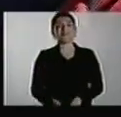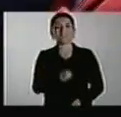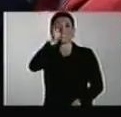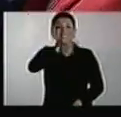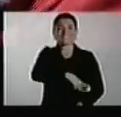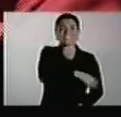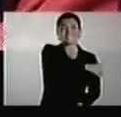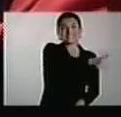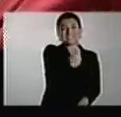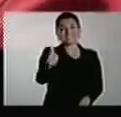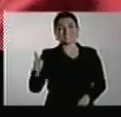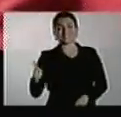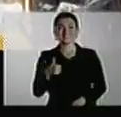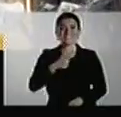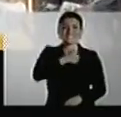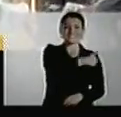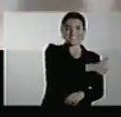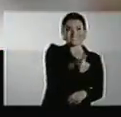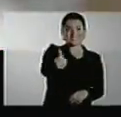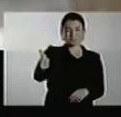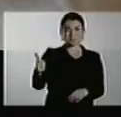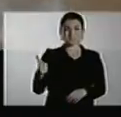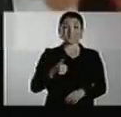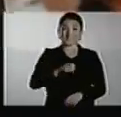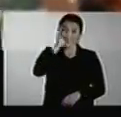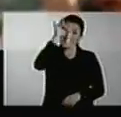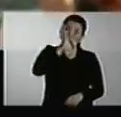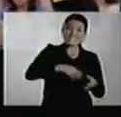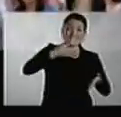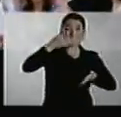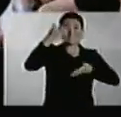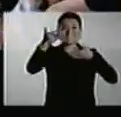¡Vamos! ¡Chile de todos!